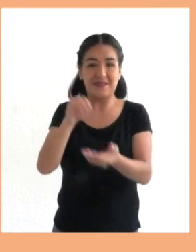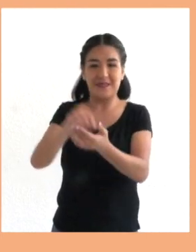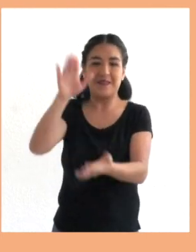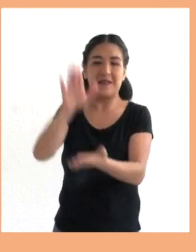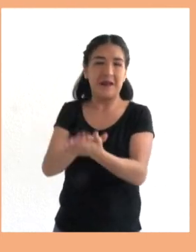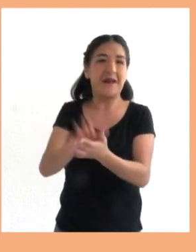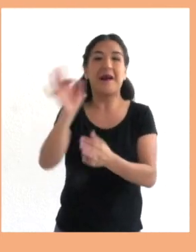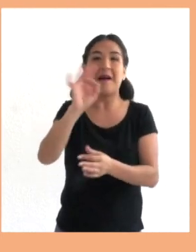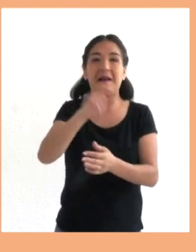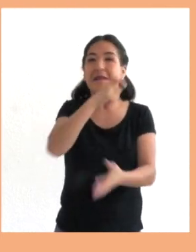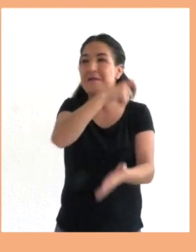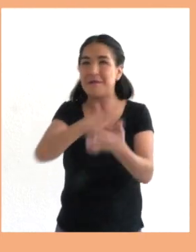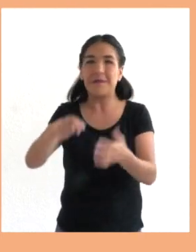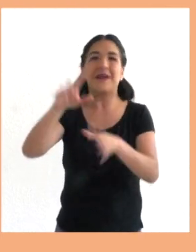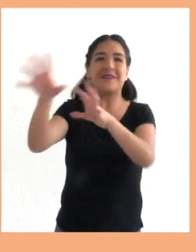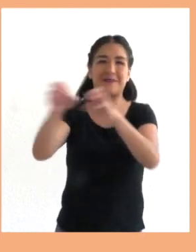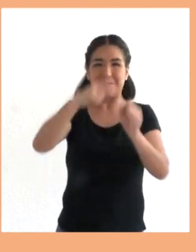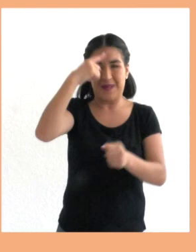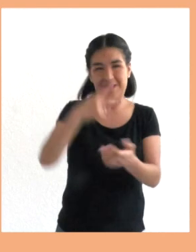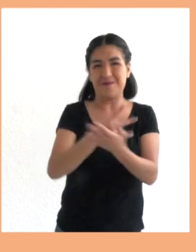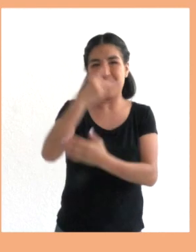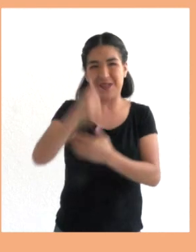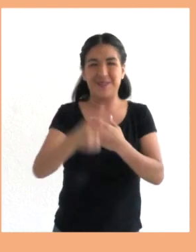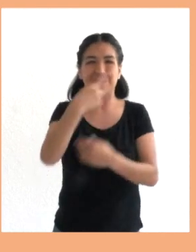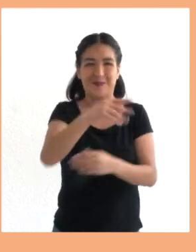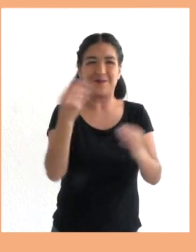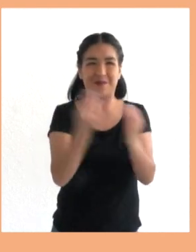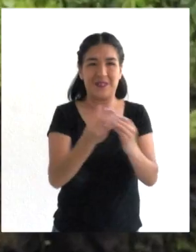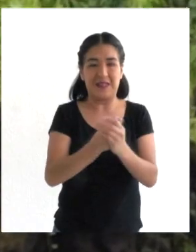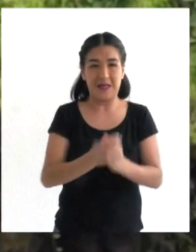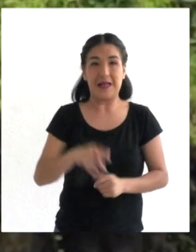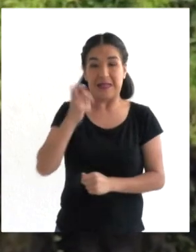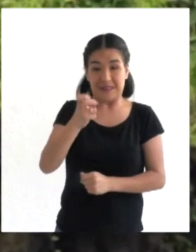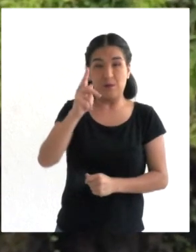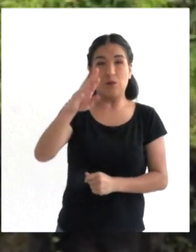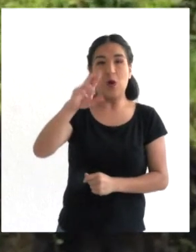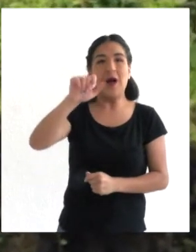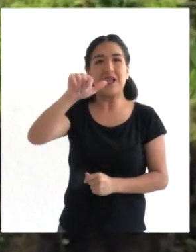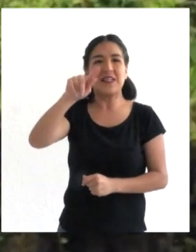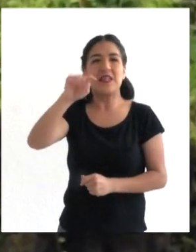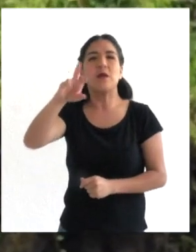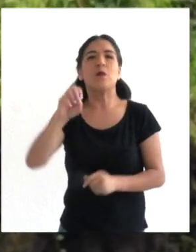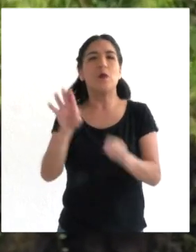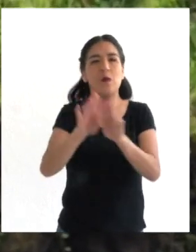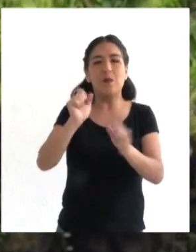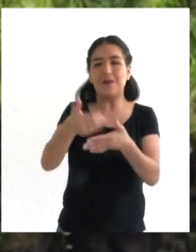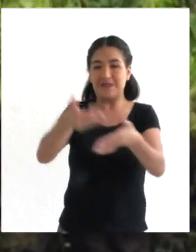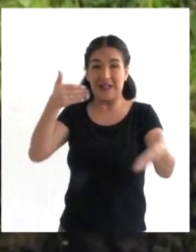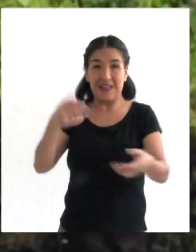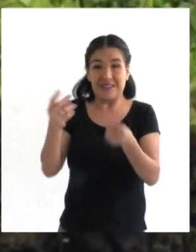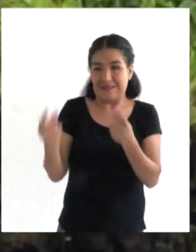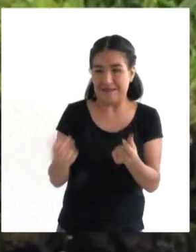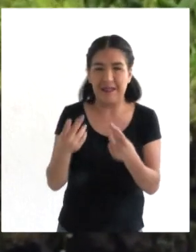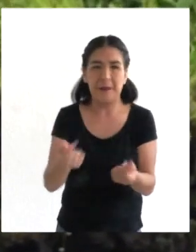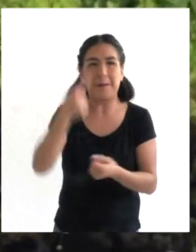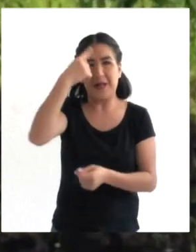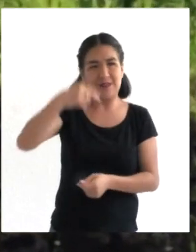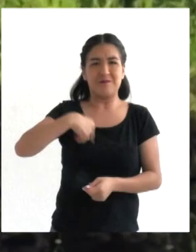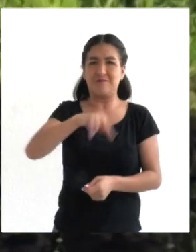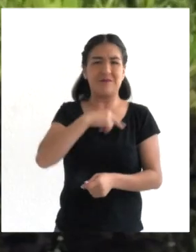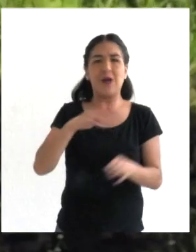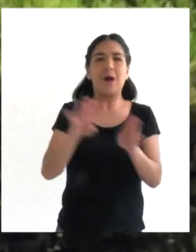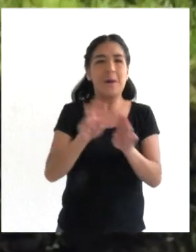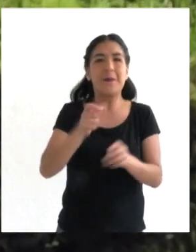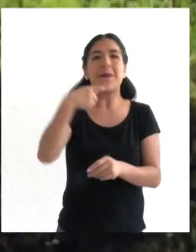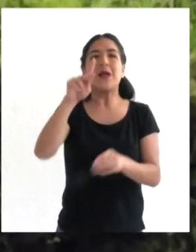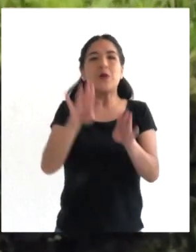si llegaban a requerirse para un proyecto en clase. Ser proactivo no significa necesariamente hacer más de lo que se espera de nosotros,